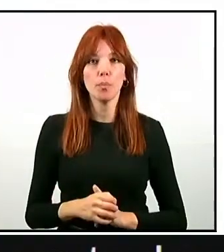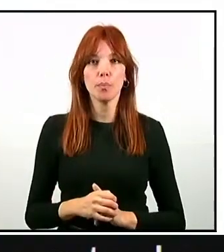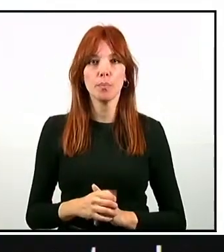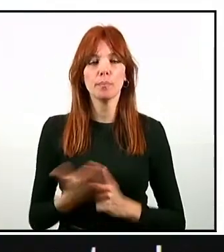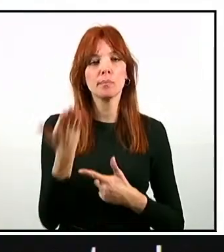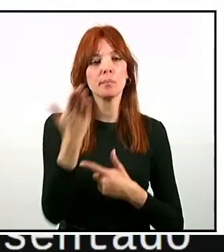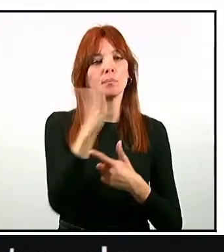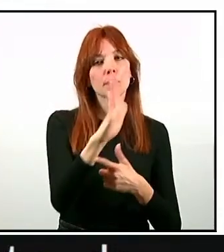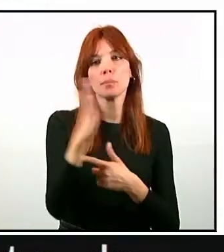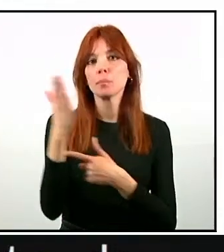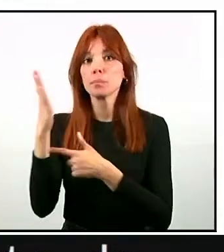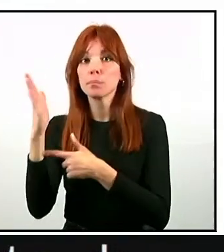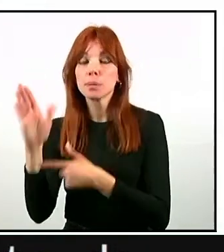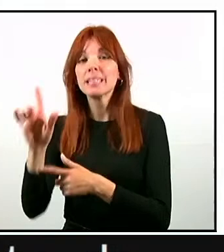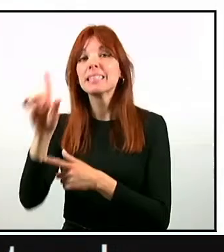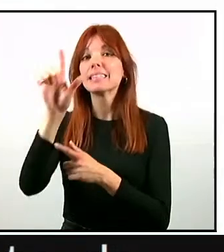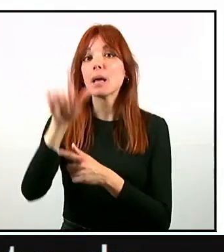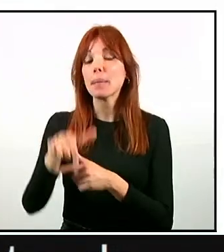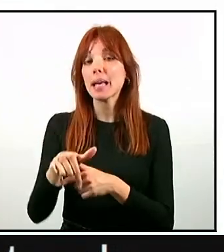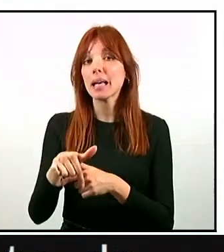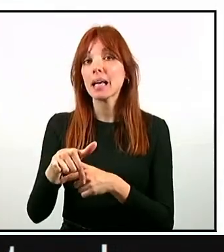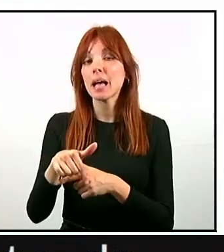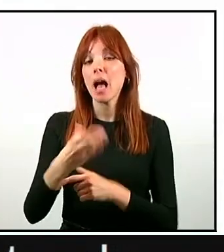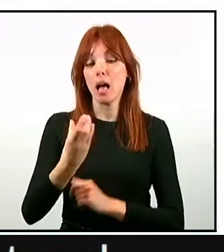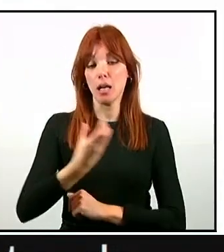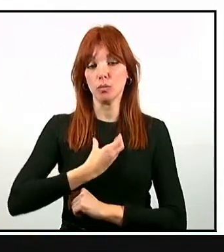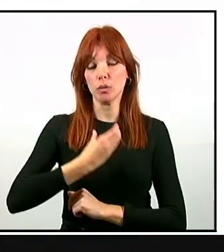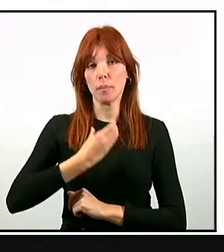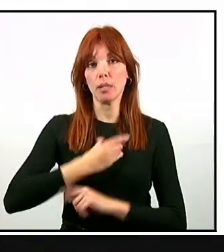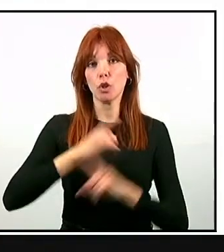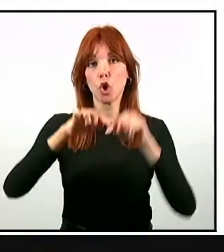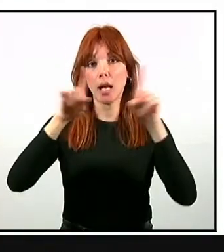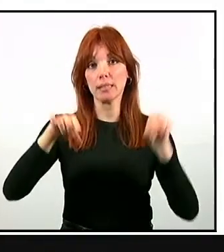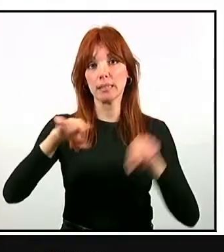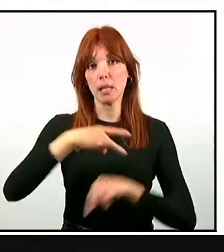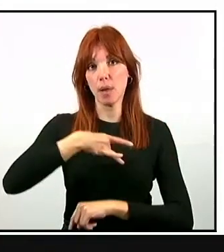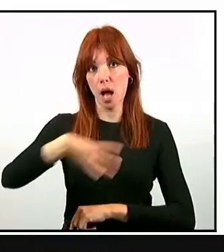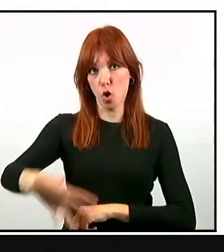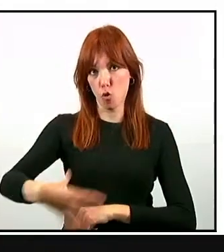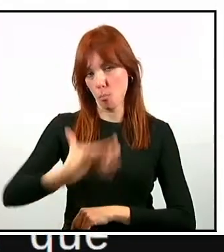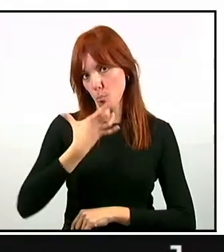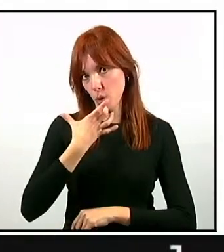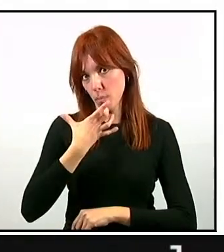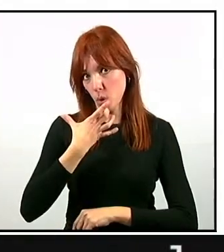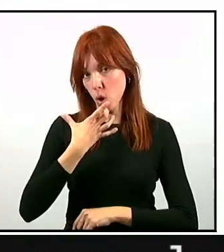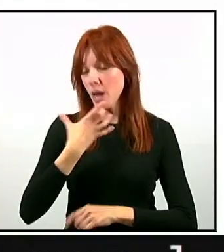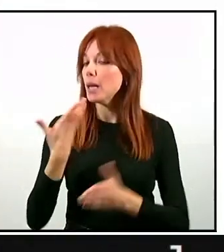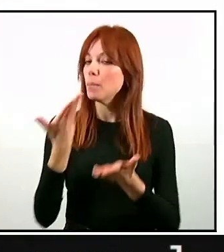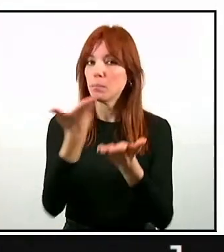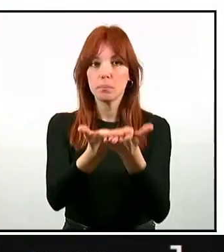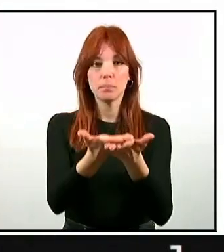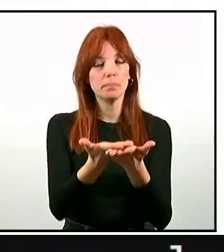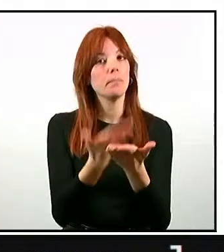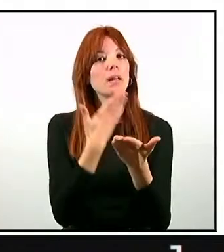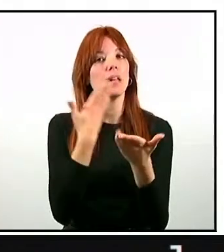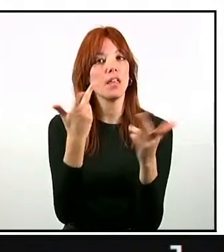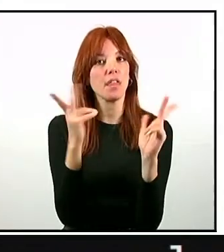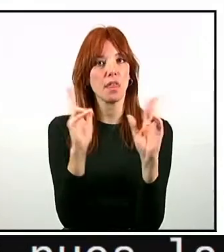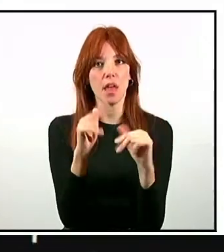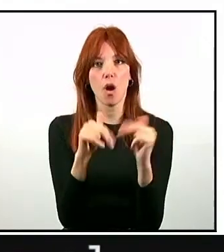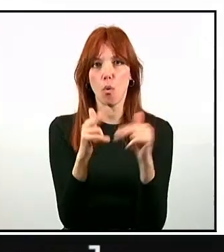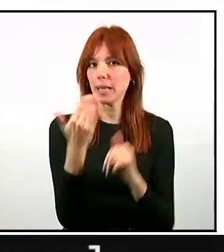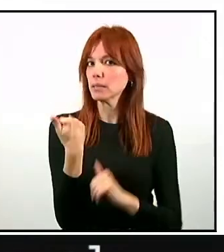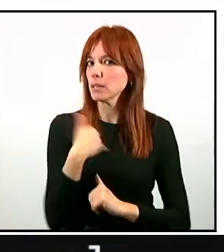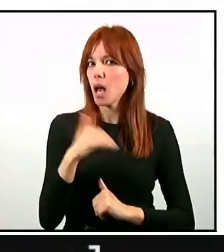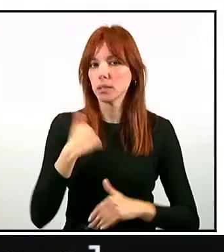de Castiblanco, ¿no? Algunos se imaginaban que aquello iba a ser imposible. Bueno, pues la licencia de obras ya está presentada en el